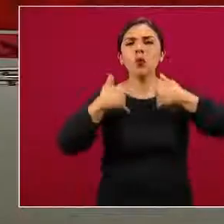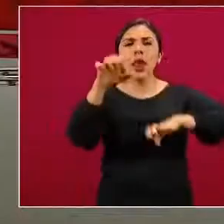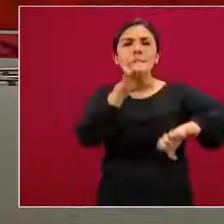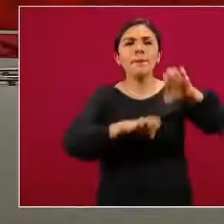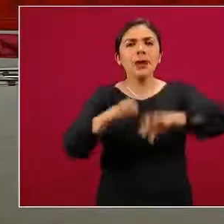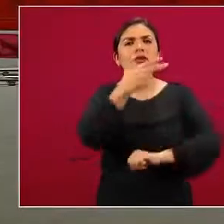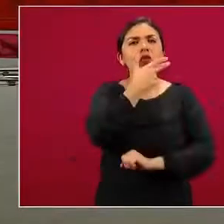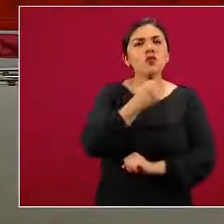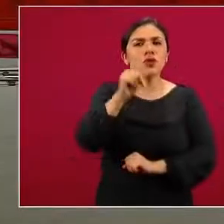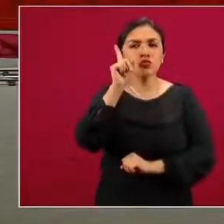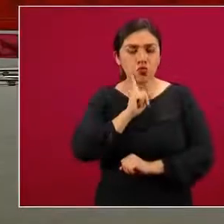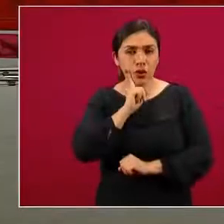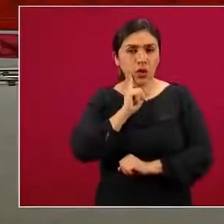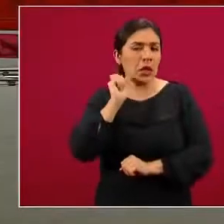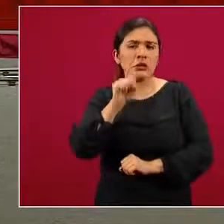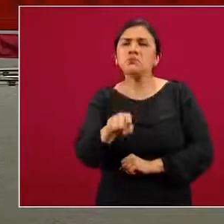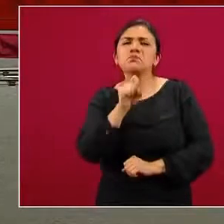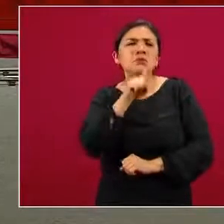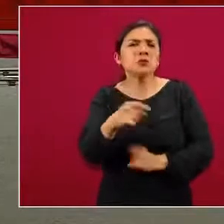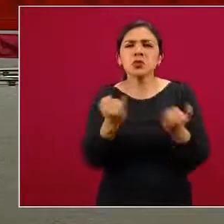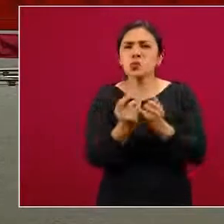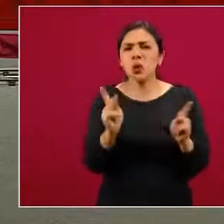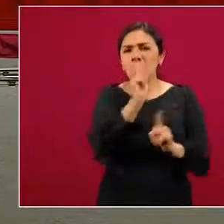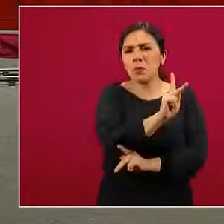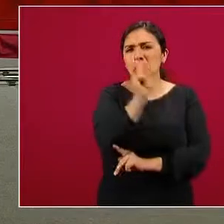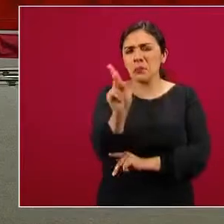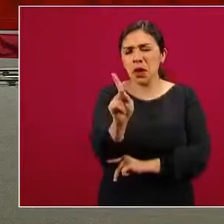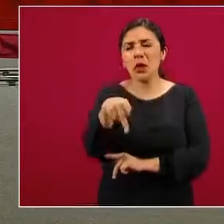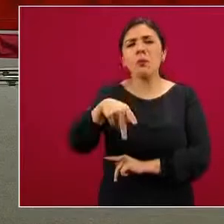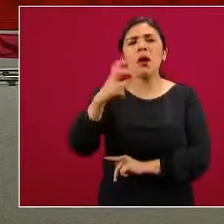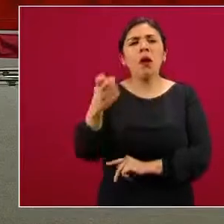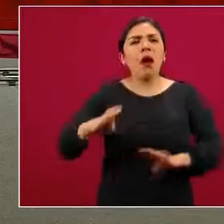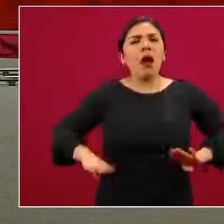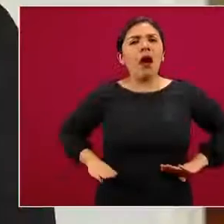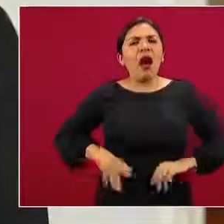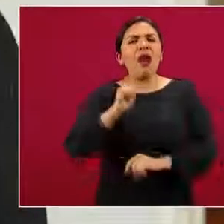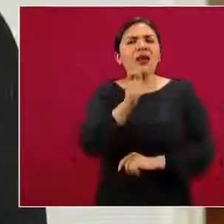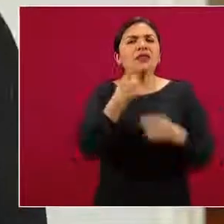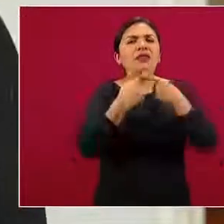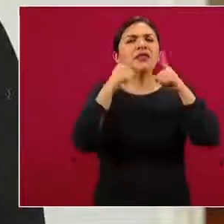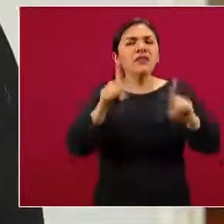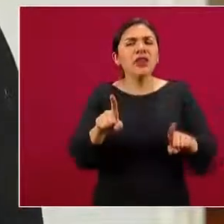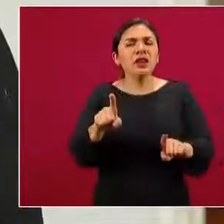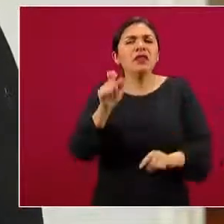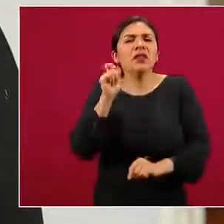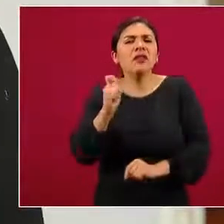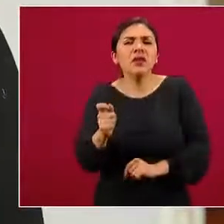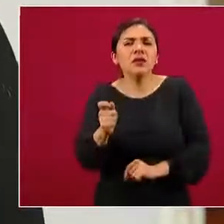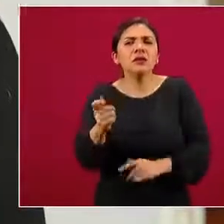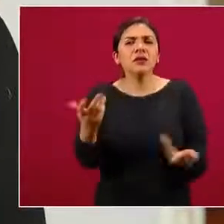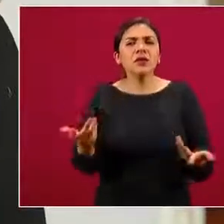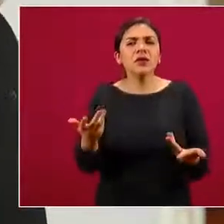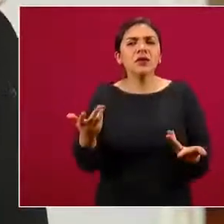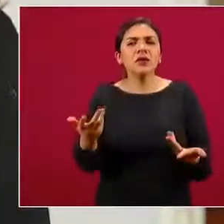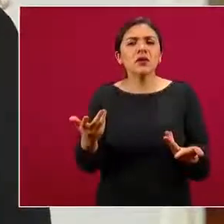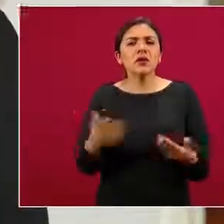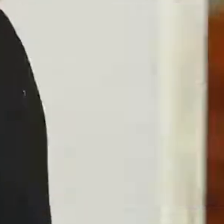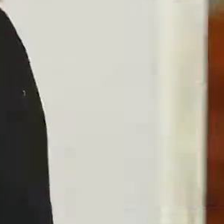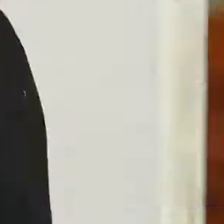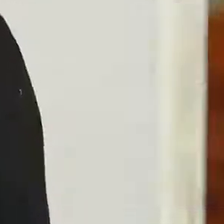Es prácticamente idéntico a mujeres empresarias. Aquí, pues, el único factor que cambia es la edad. Una mujer